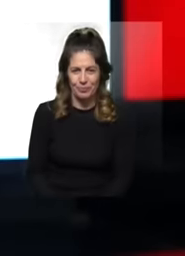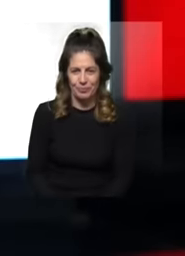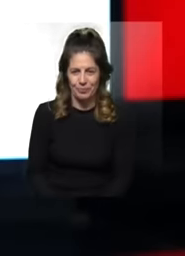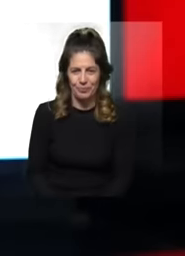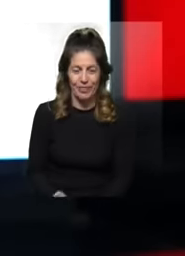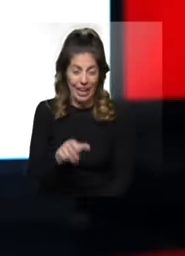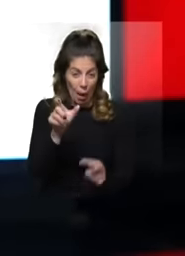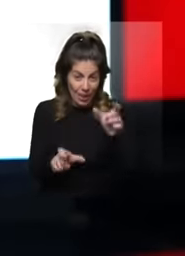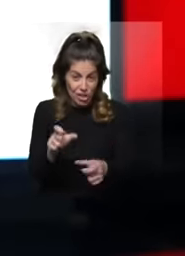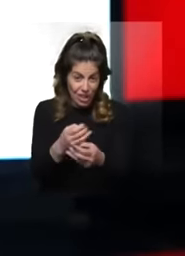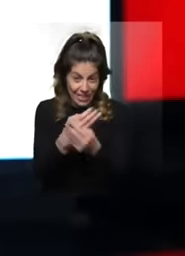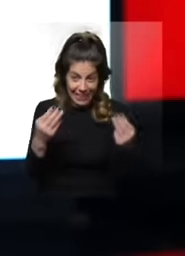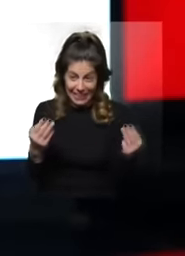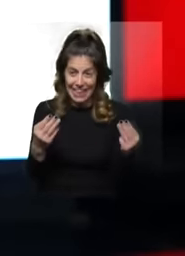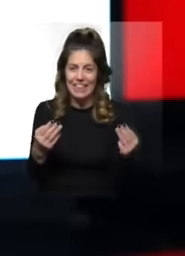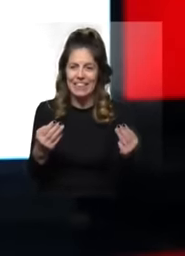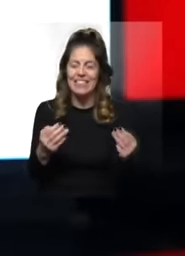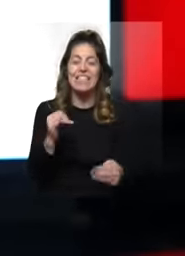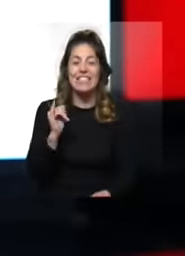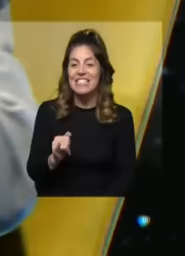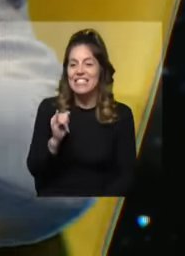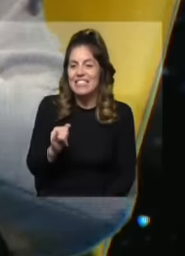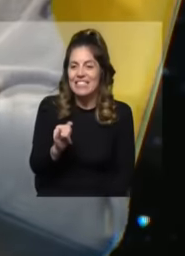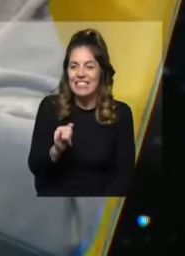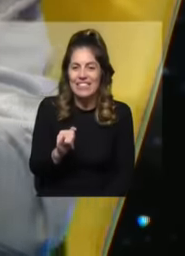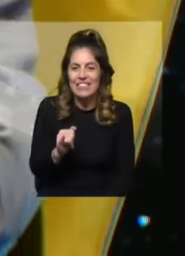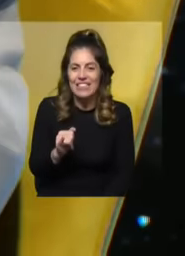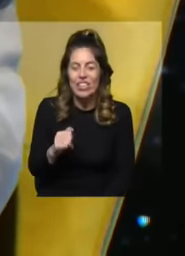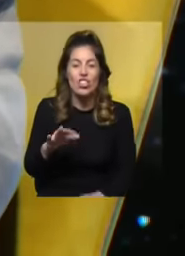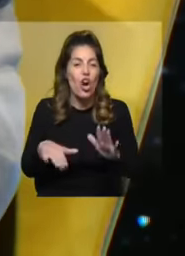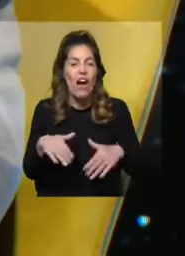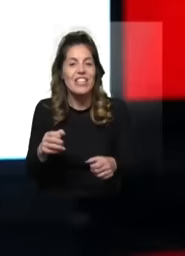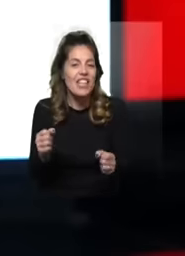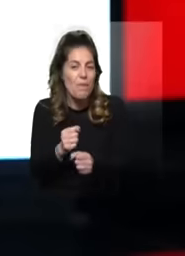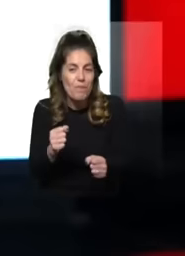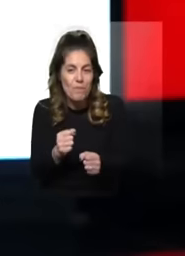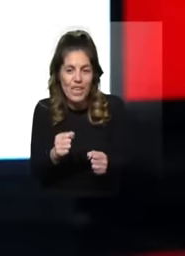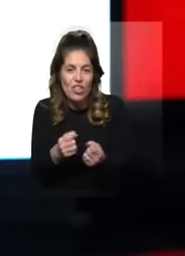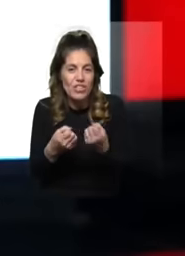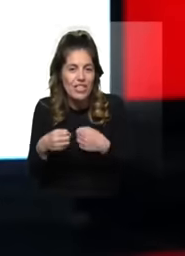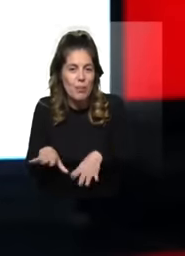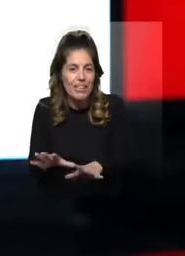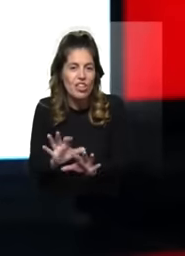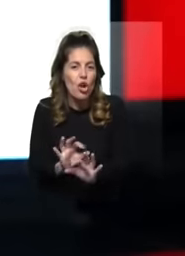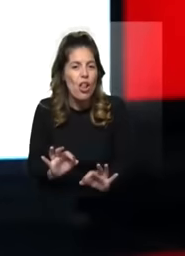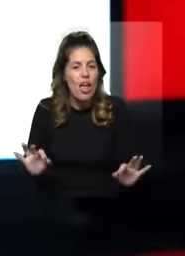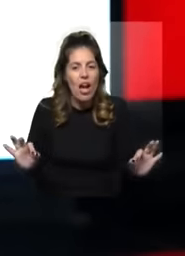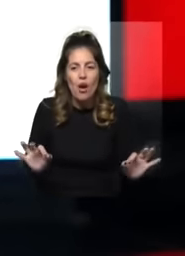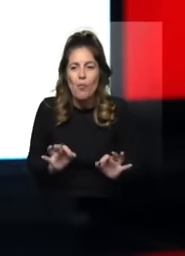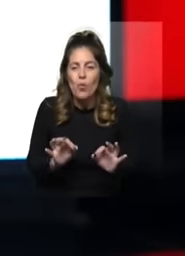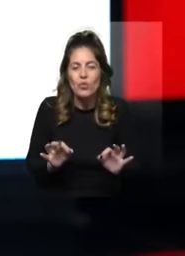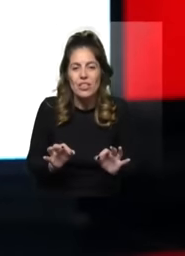¿La gente en general? Hemos perdido. Bueno, sí, digo. Mira, yo a veces tengo miedo que se esté perdiendo la melodía. Eso te iba a